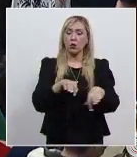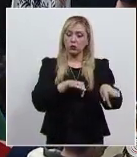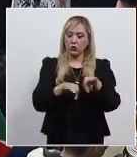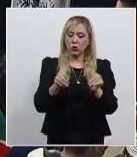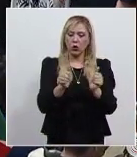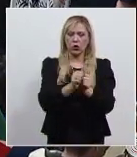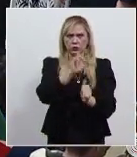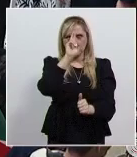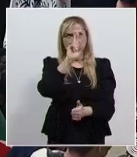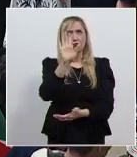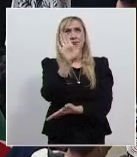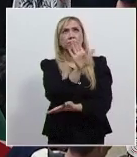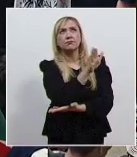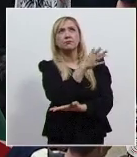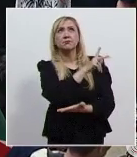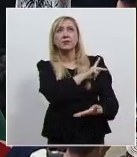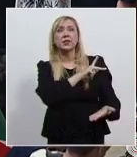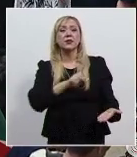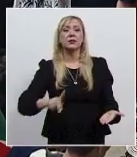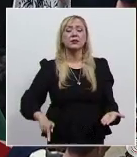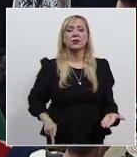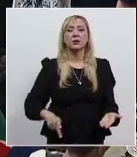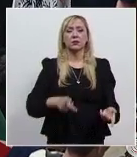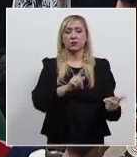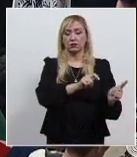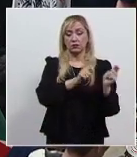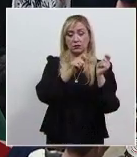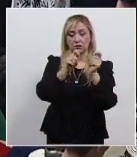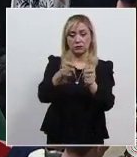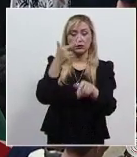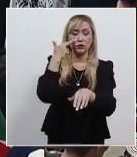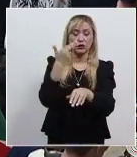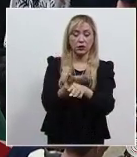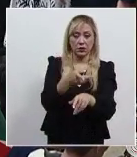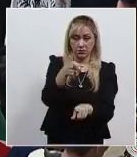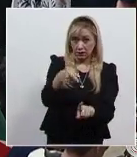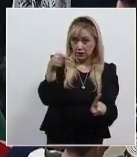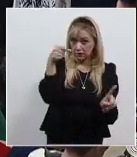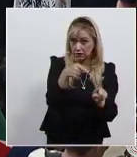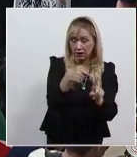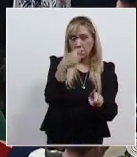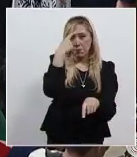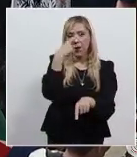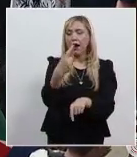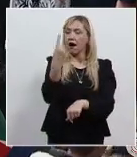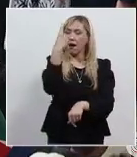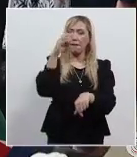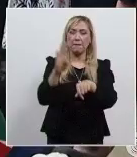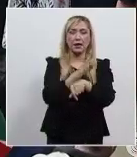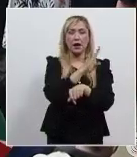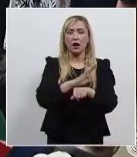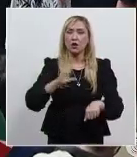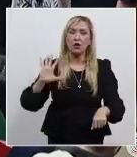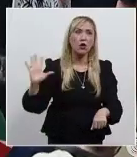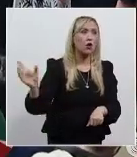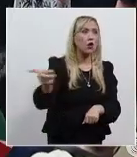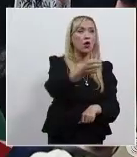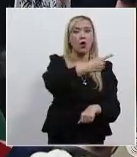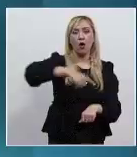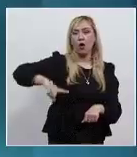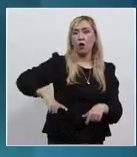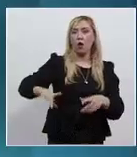y patrióticamente el cargo que se le ha conferido, mirando en todo por el bien y la prosperidad de la